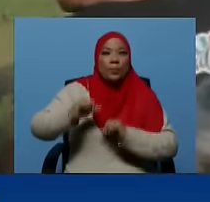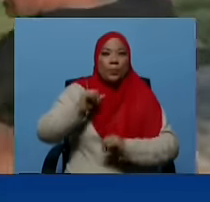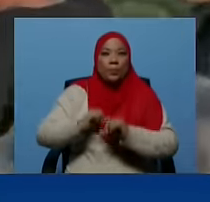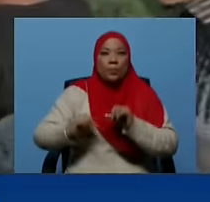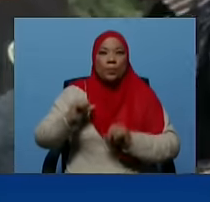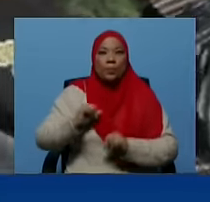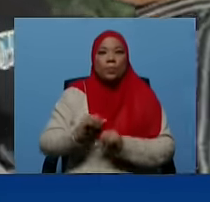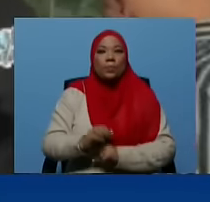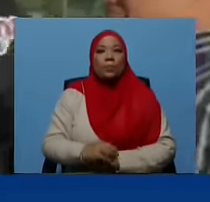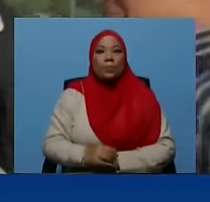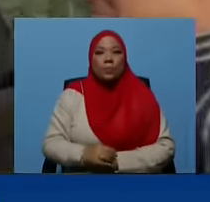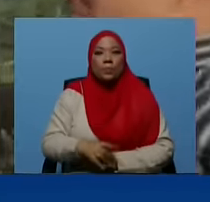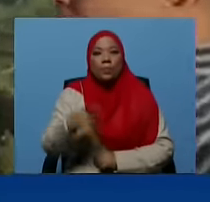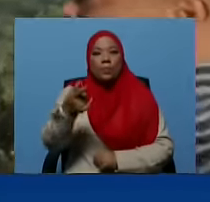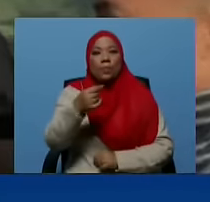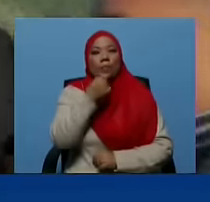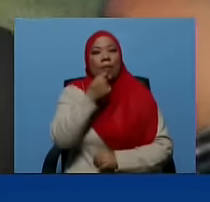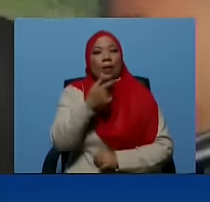mira